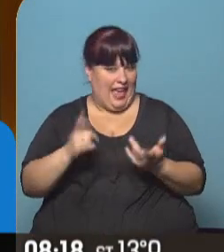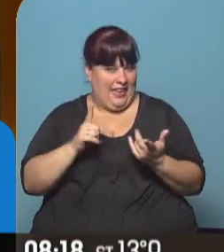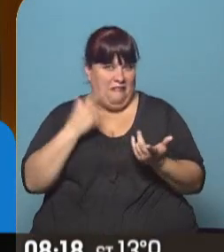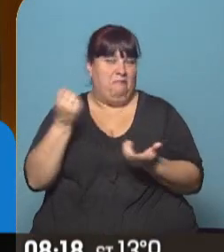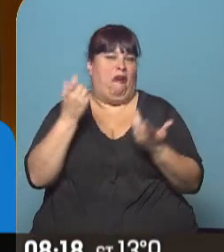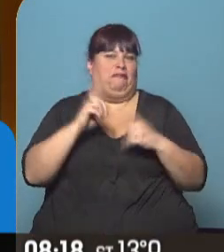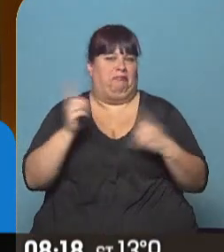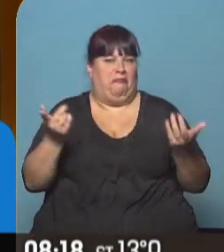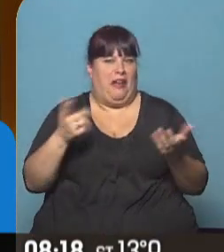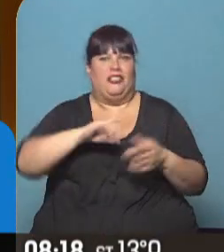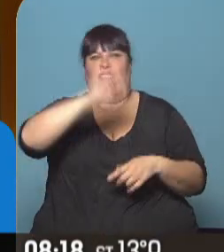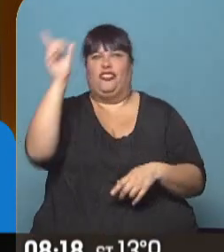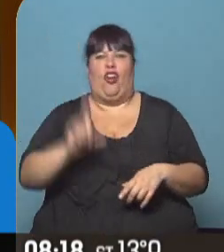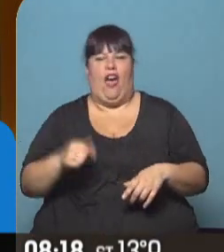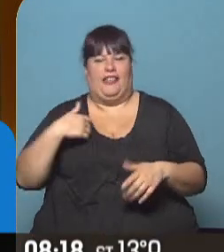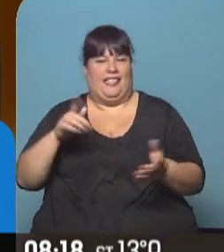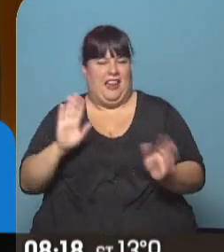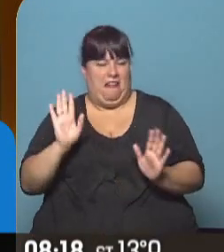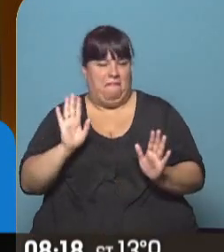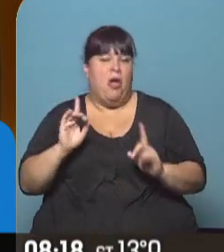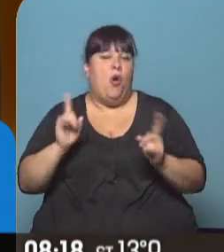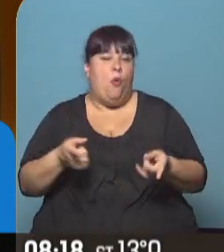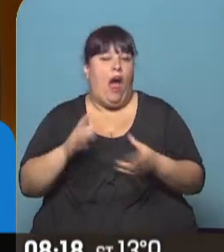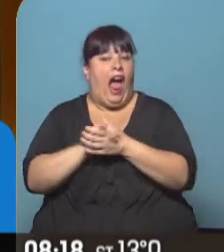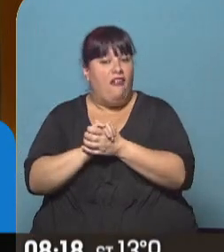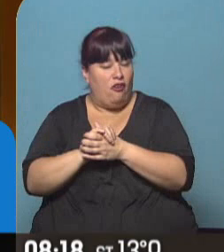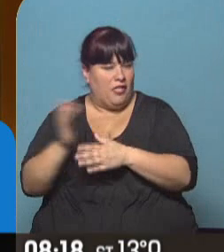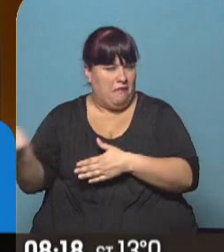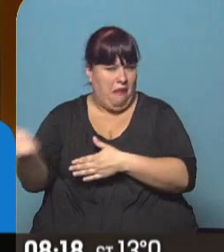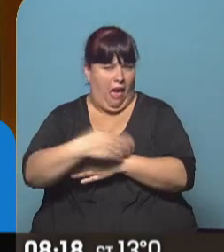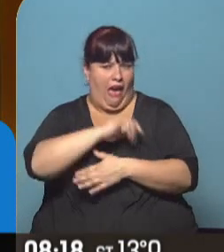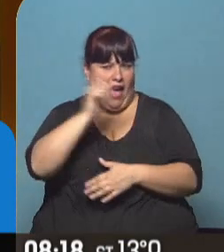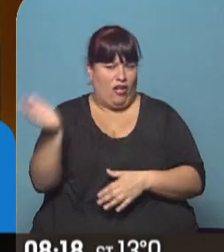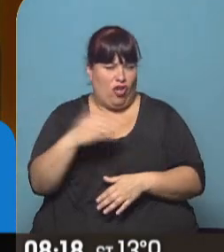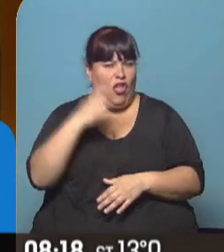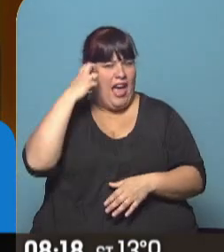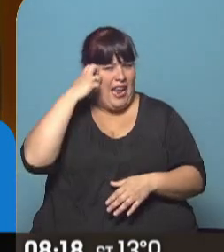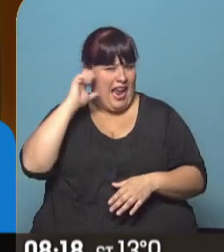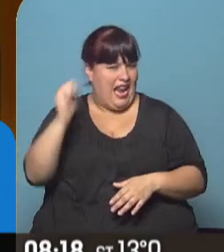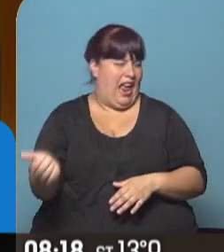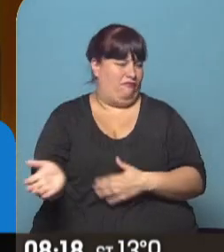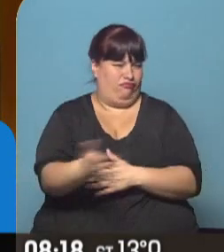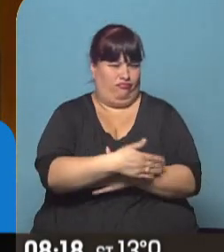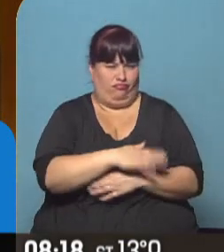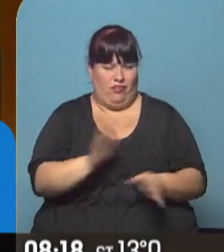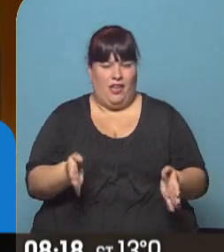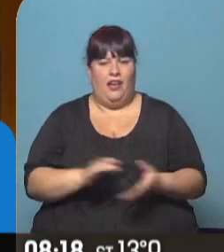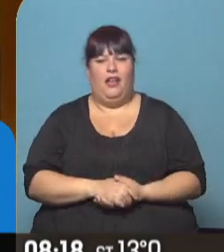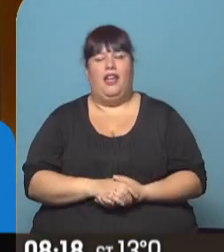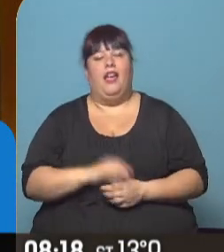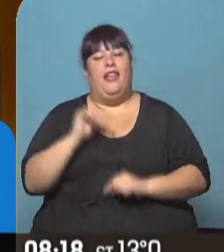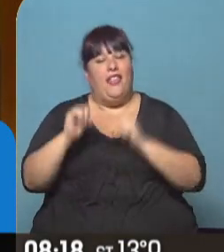representativos del panorama nacional pero donde la función arrasaba la unión cívica radical arrasaba a